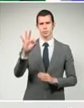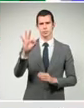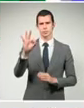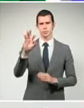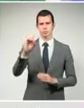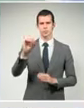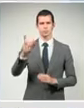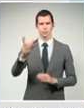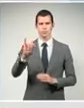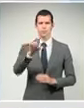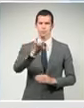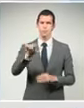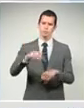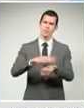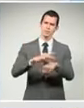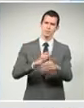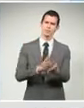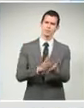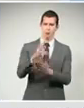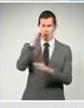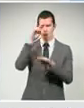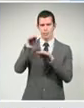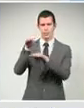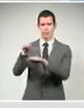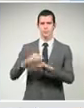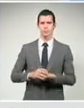4.806. Estamos hablando del